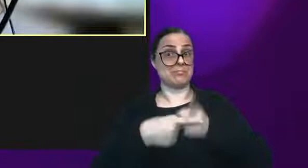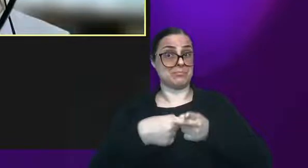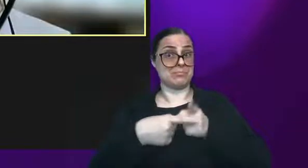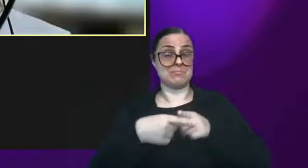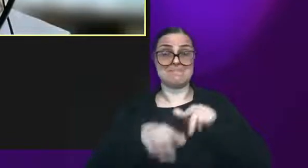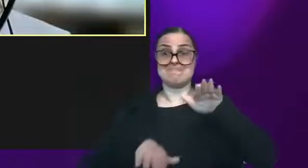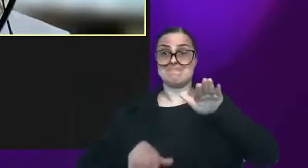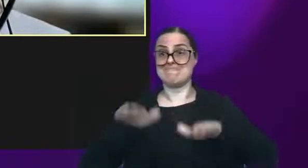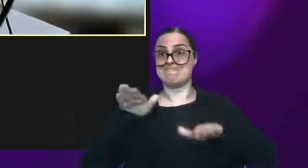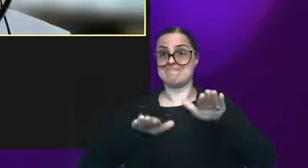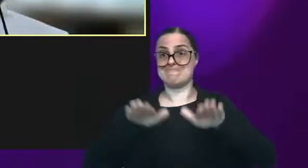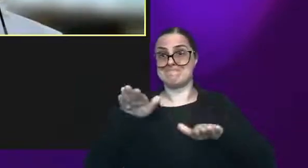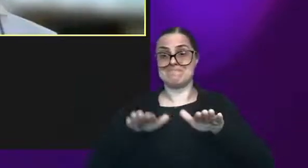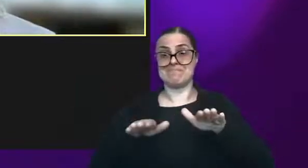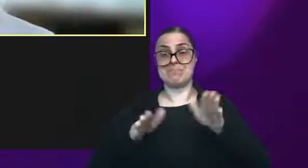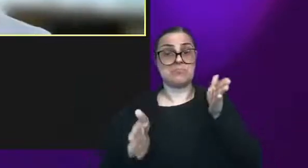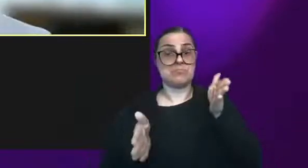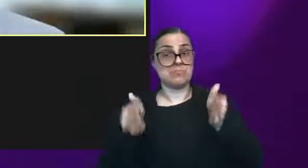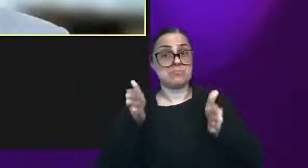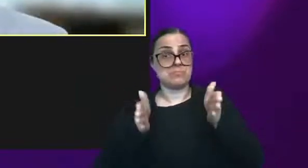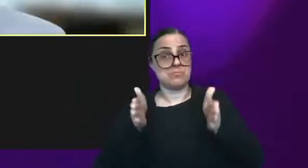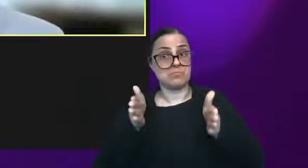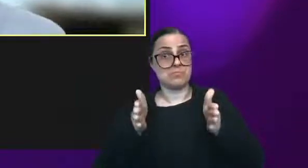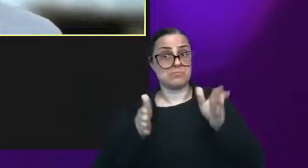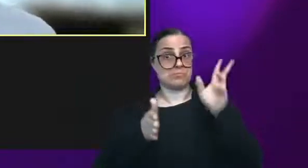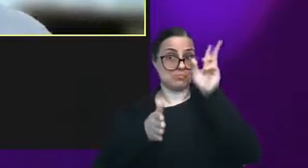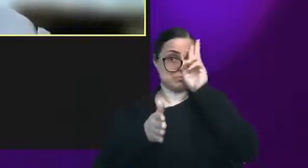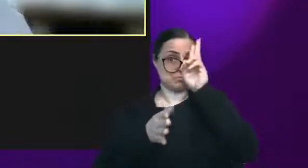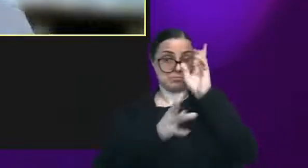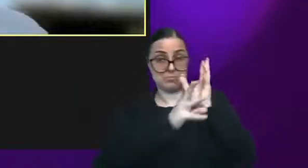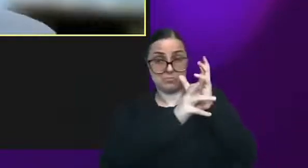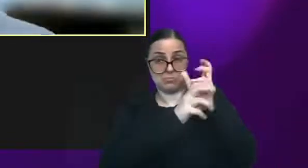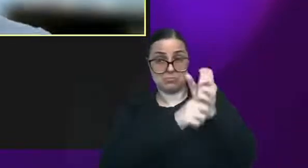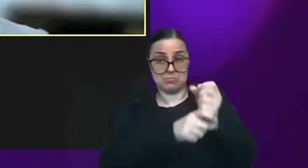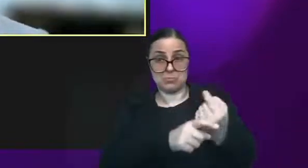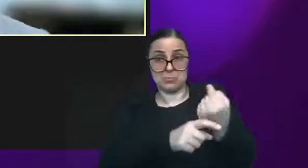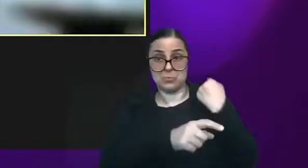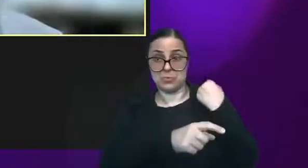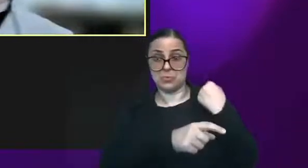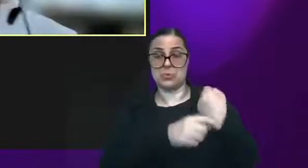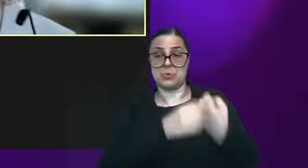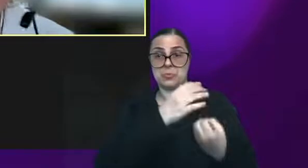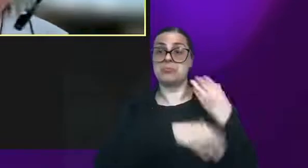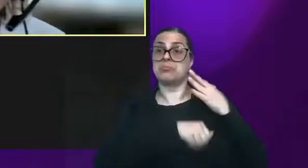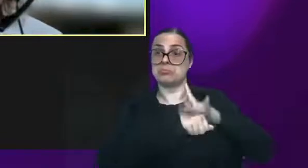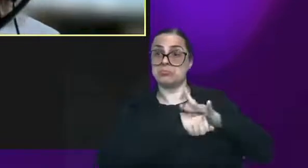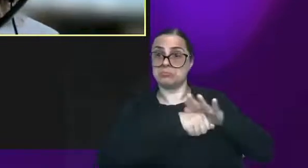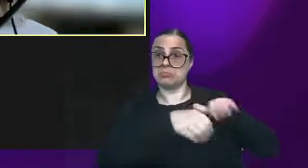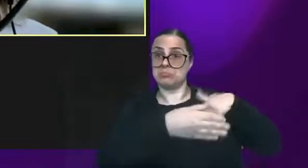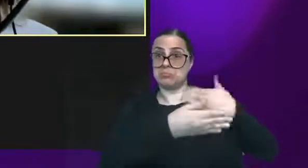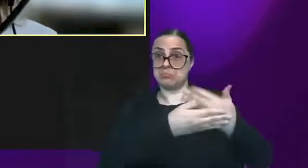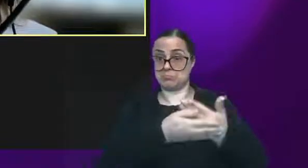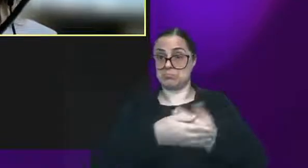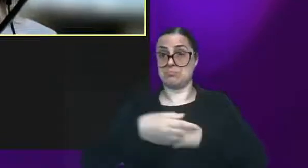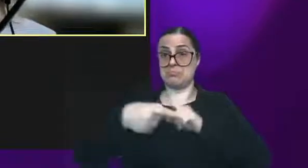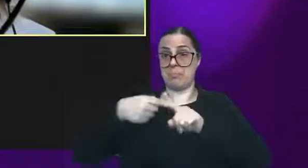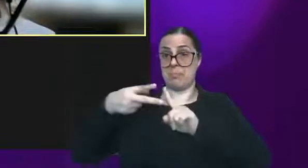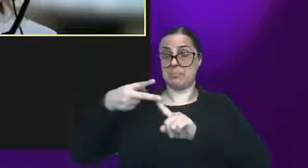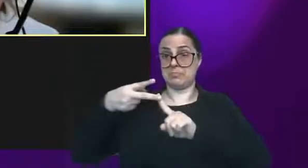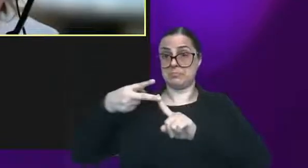momento histórico, 1, de la enfermedad del paciente, 2, de la edad del